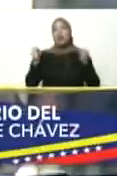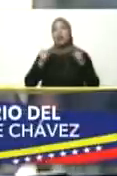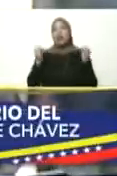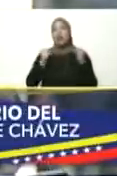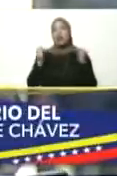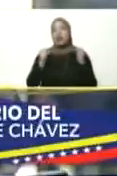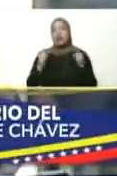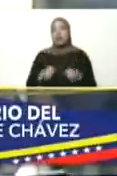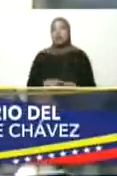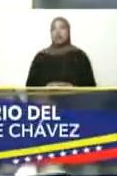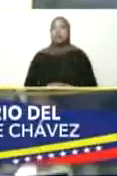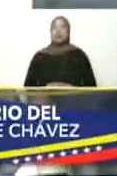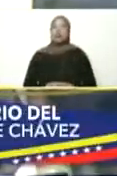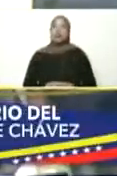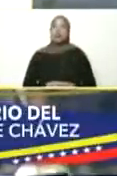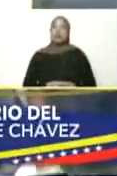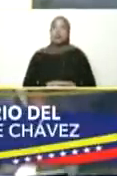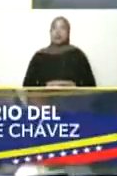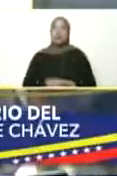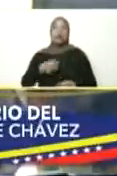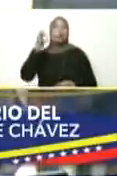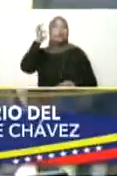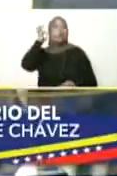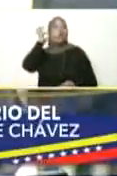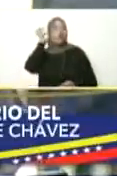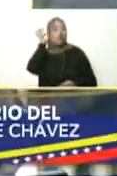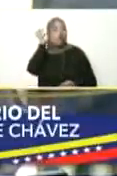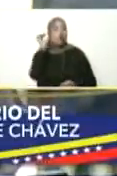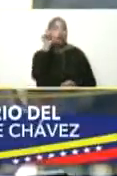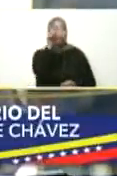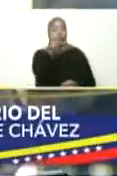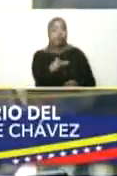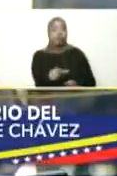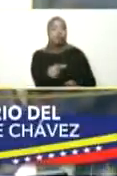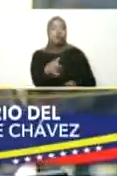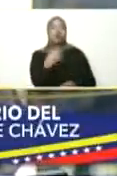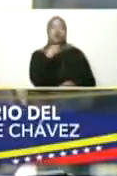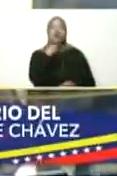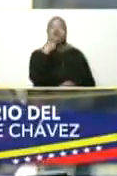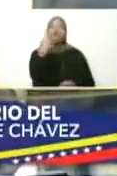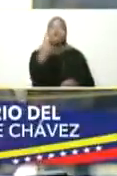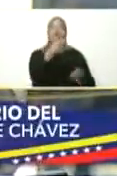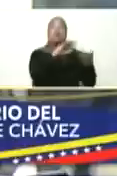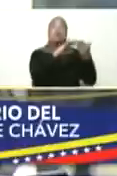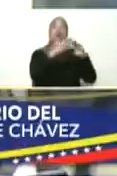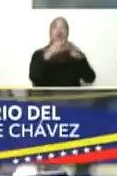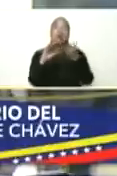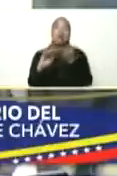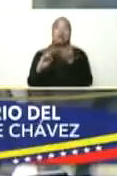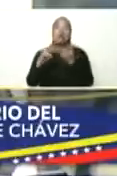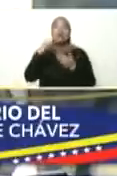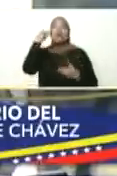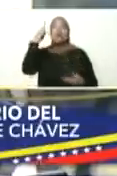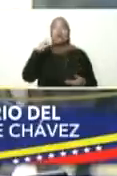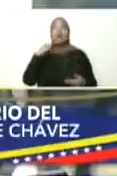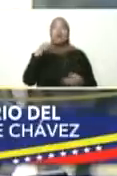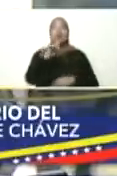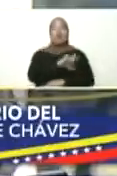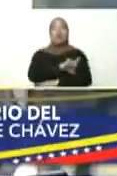Y a Margloris Camacho, vocera de la comuna Negra Hipólita del Estado